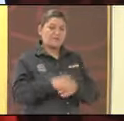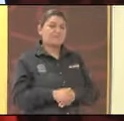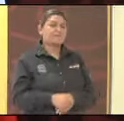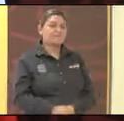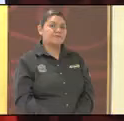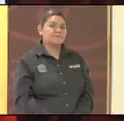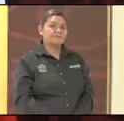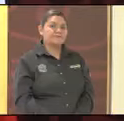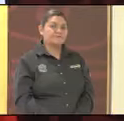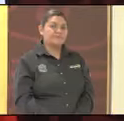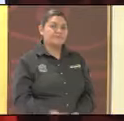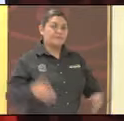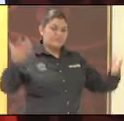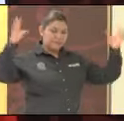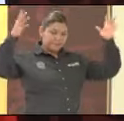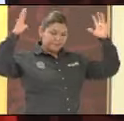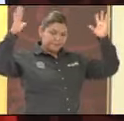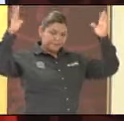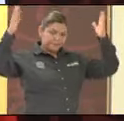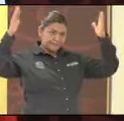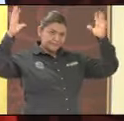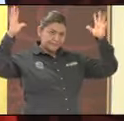gracias.